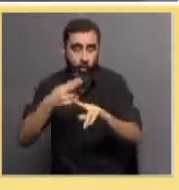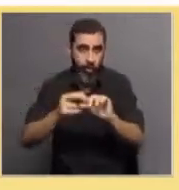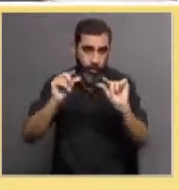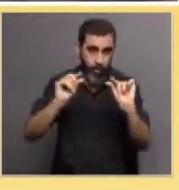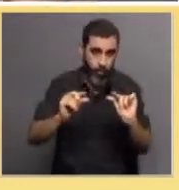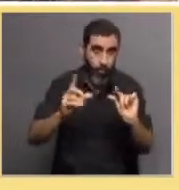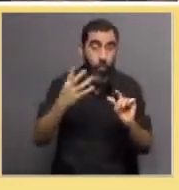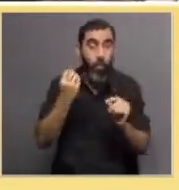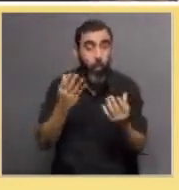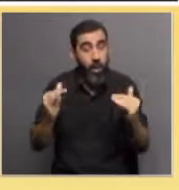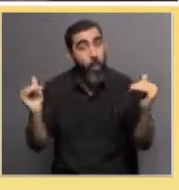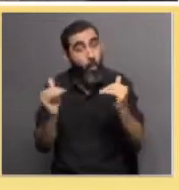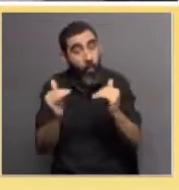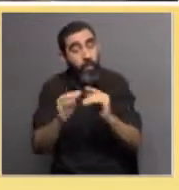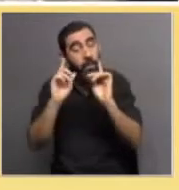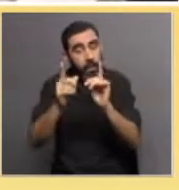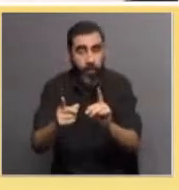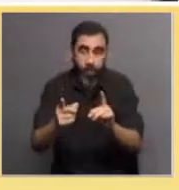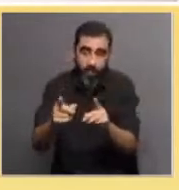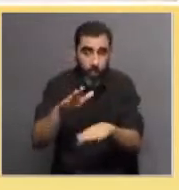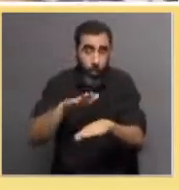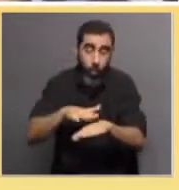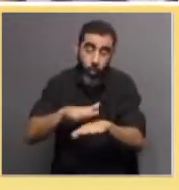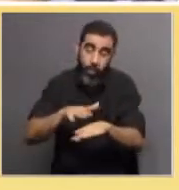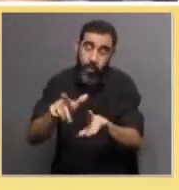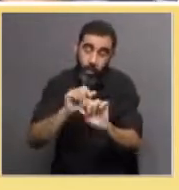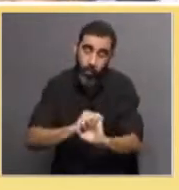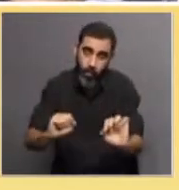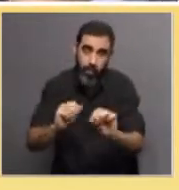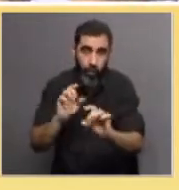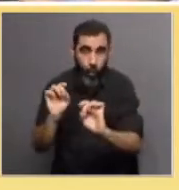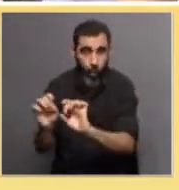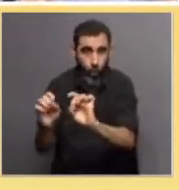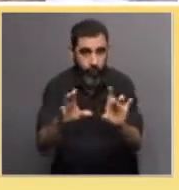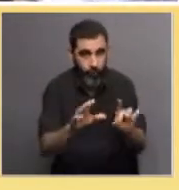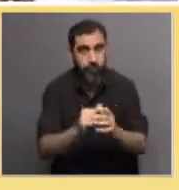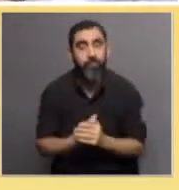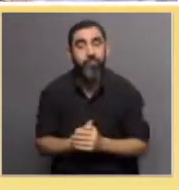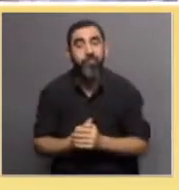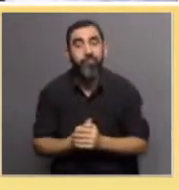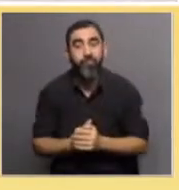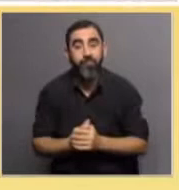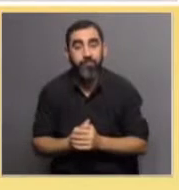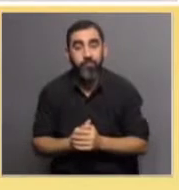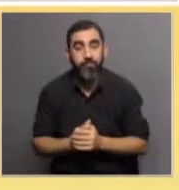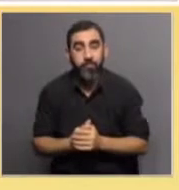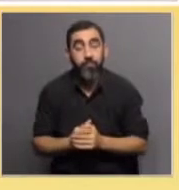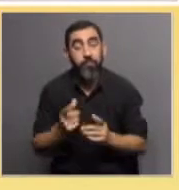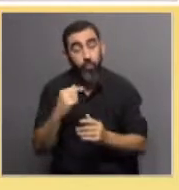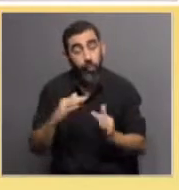movilidad sigue todavía explicando una parte, mucho menor, pero todavía una parte. Entonces, la movilidad es